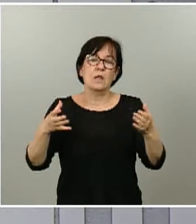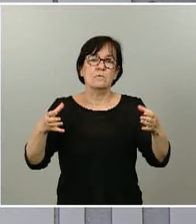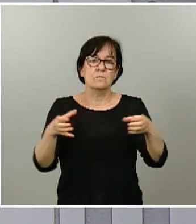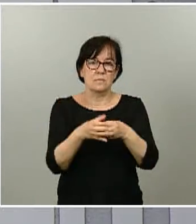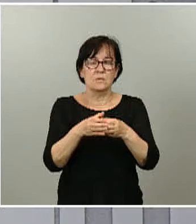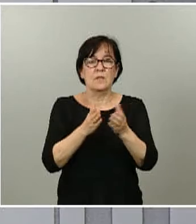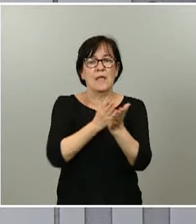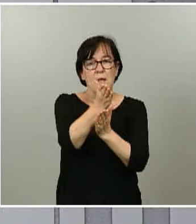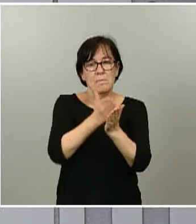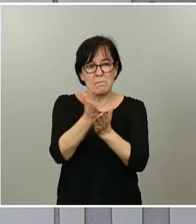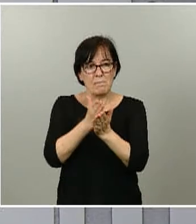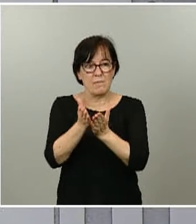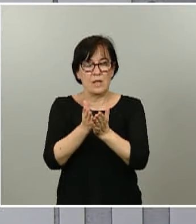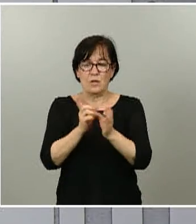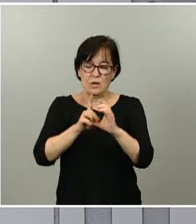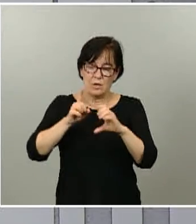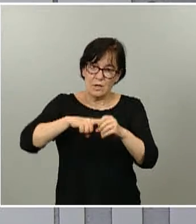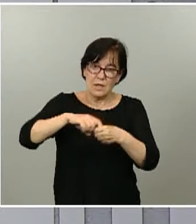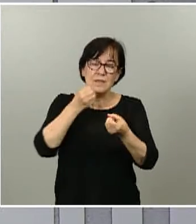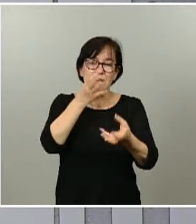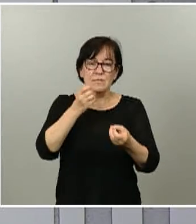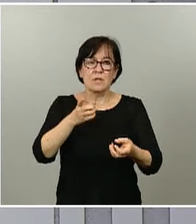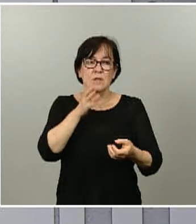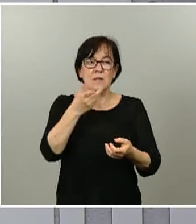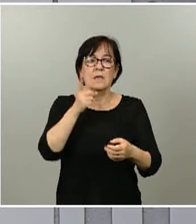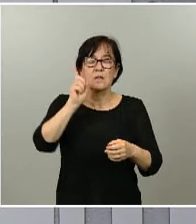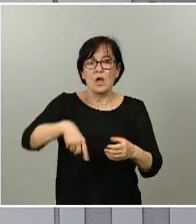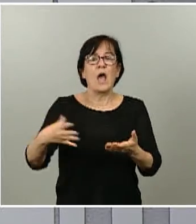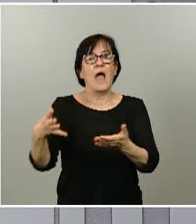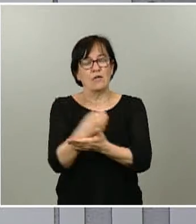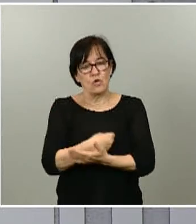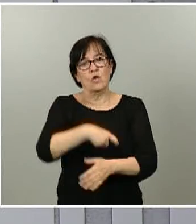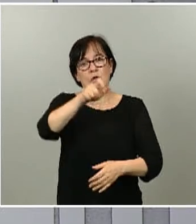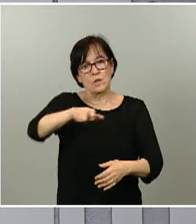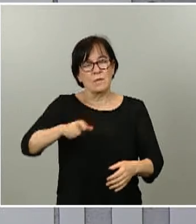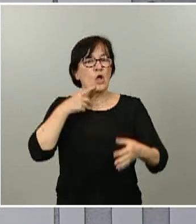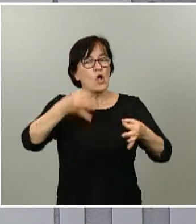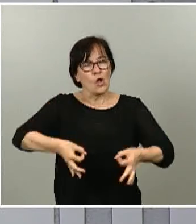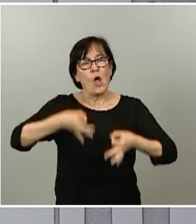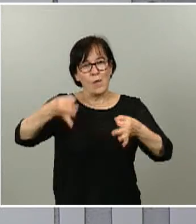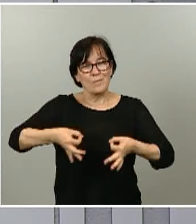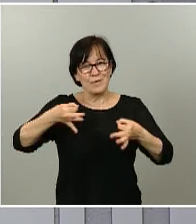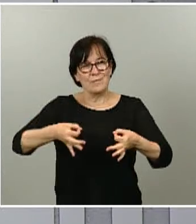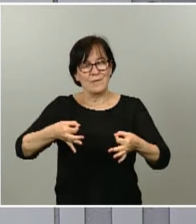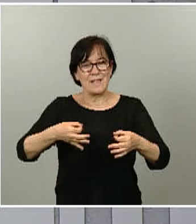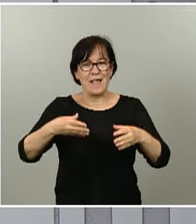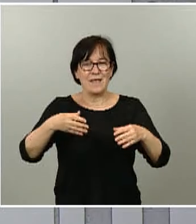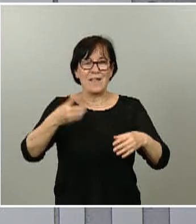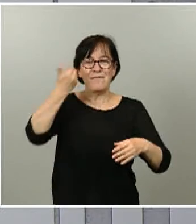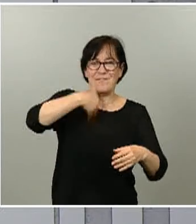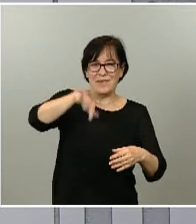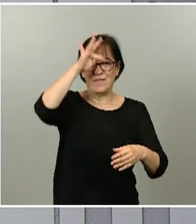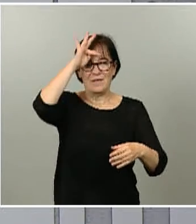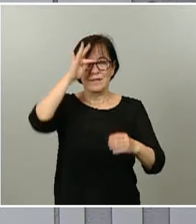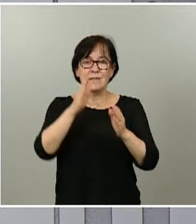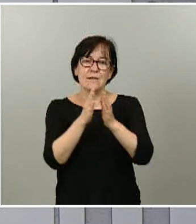que acompañen la información y, por otra parte, a todos los ciudadanos, como siempre, antes de un fin de semana, rogando que